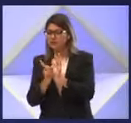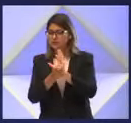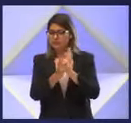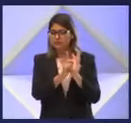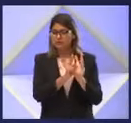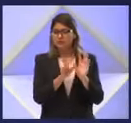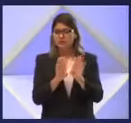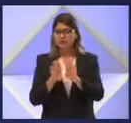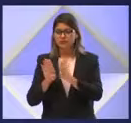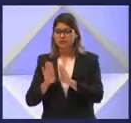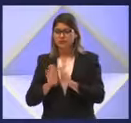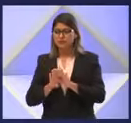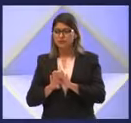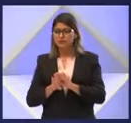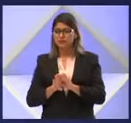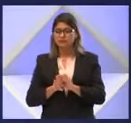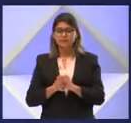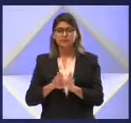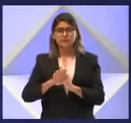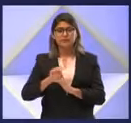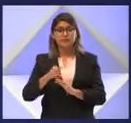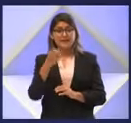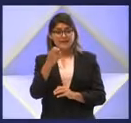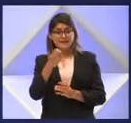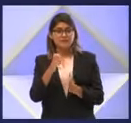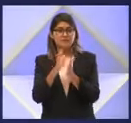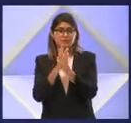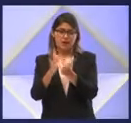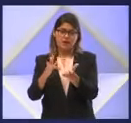apoyo de las universidades